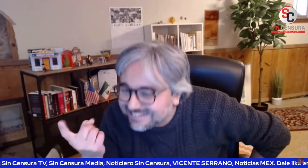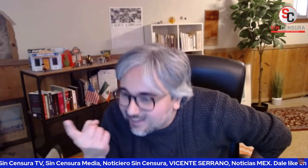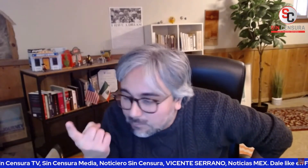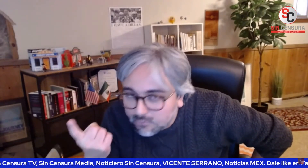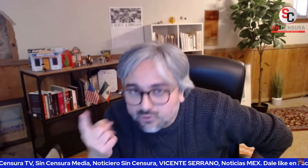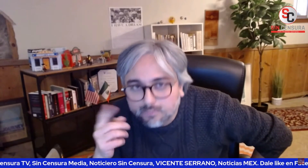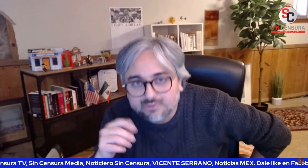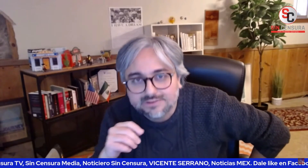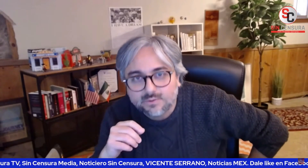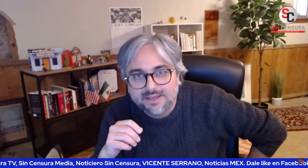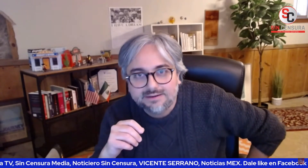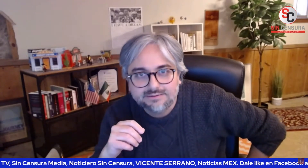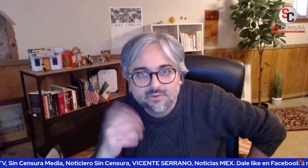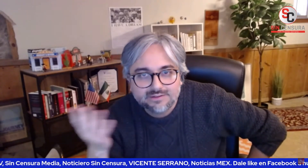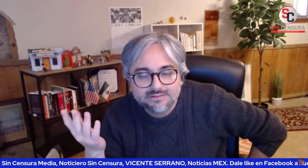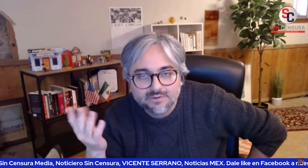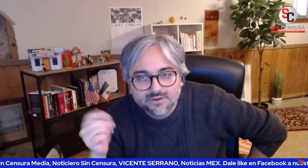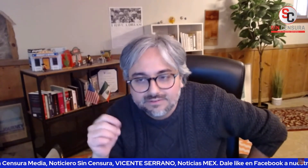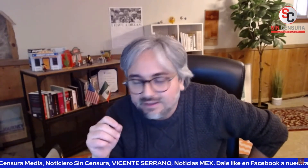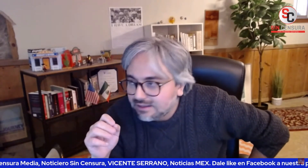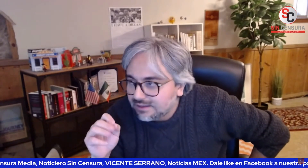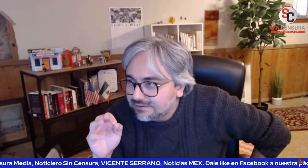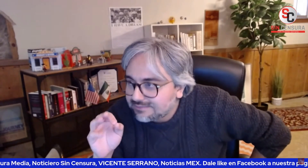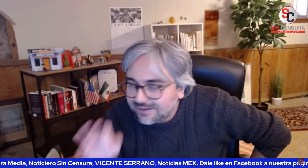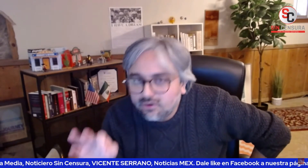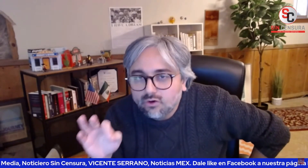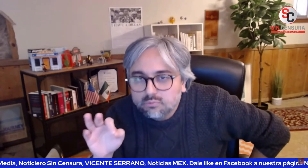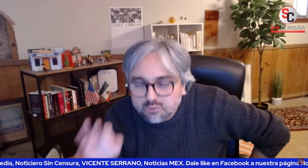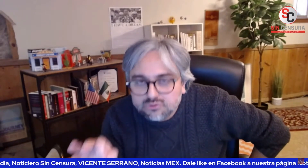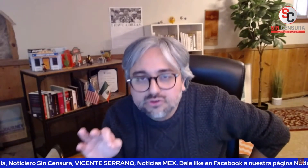sea, ni siquiera un punto porcentual, señoras y señores.